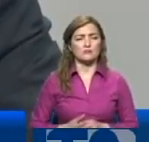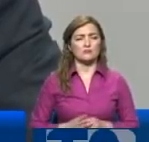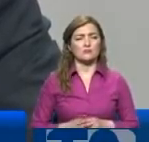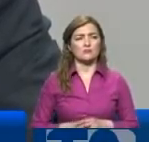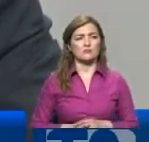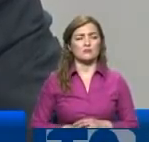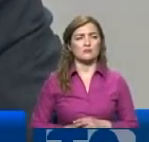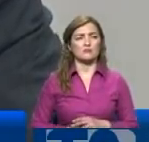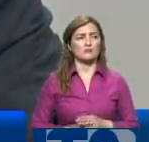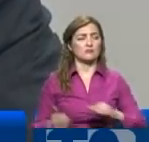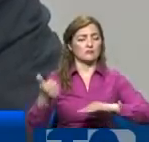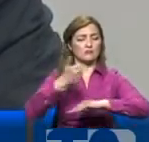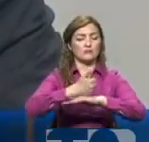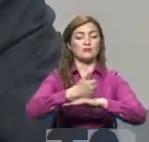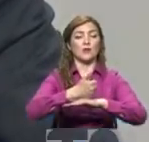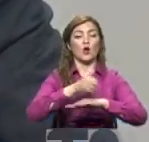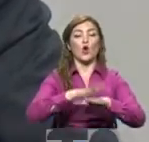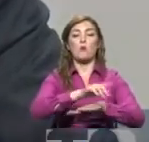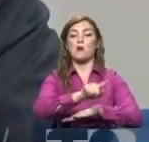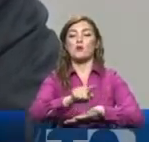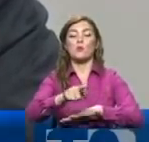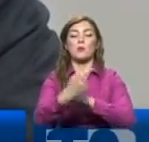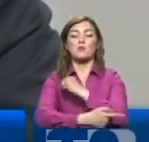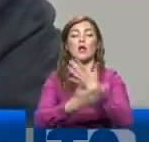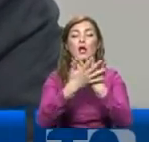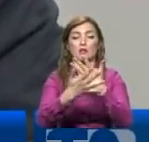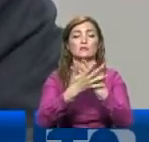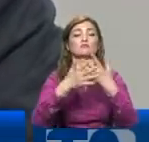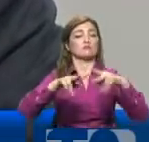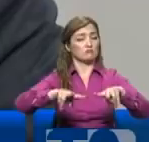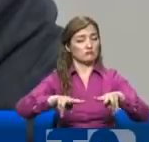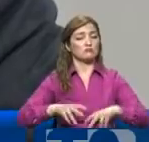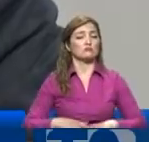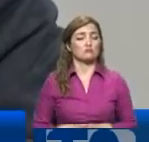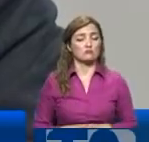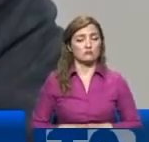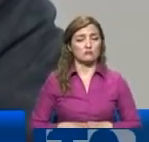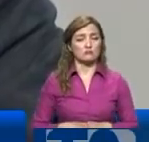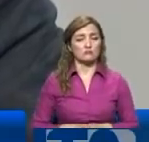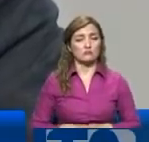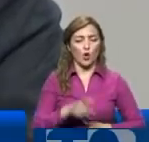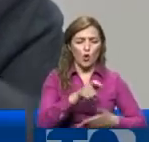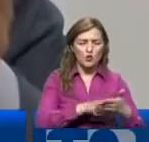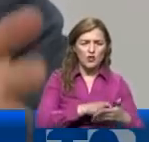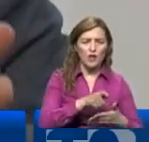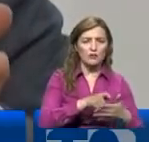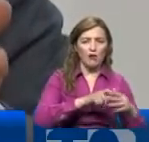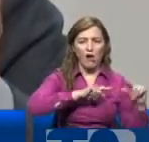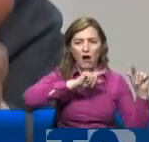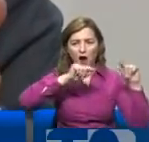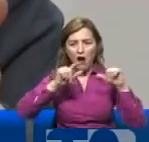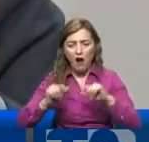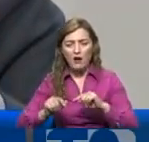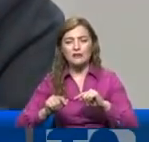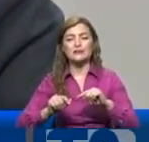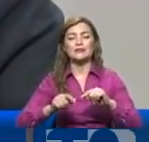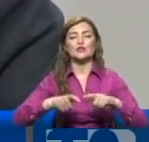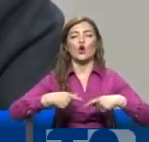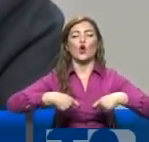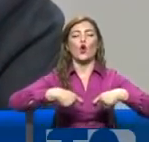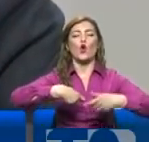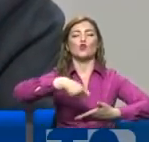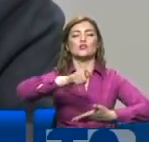hemos establecido también indicios de responsabilidad penal, no solamente en contratos tan escandalosos como es el